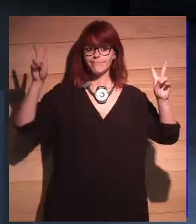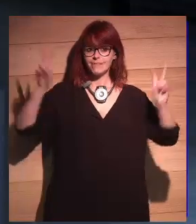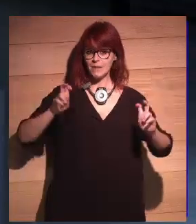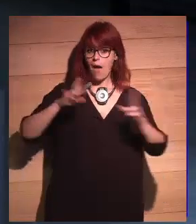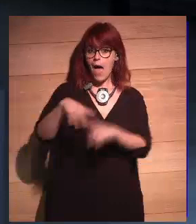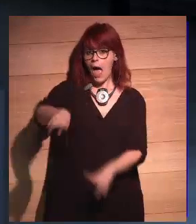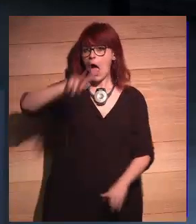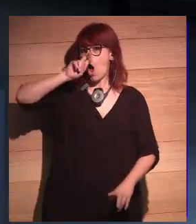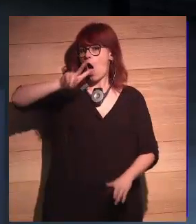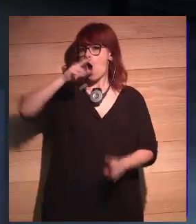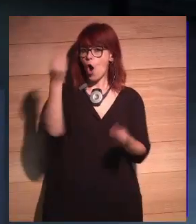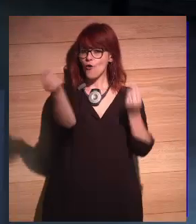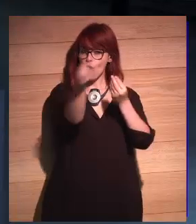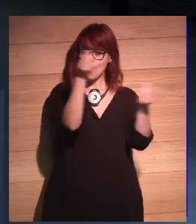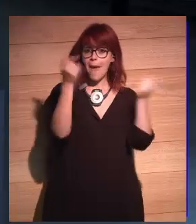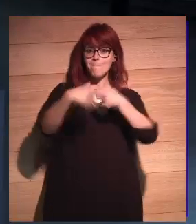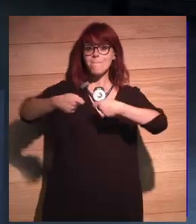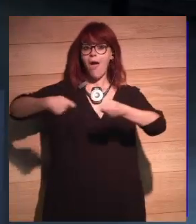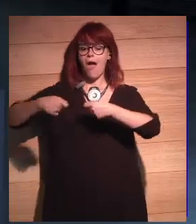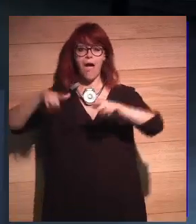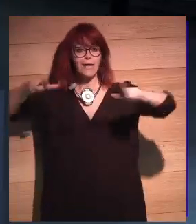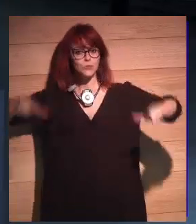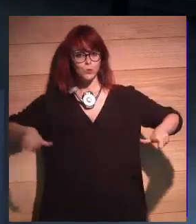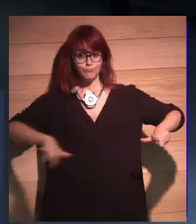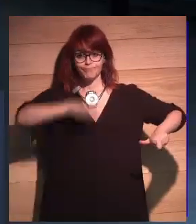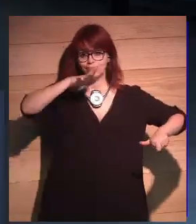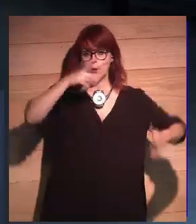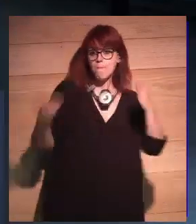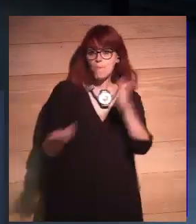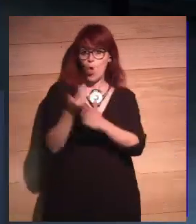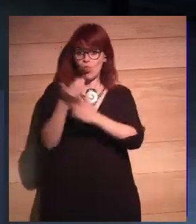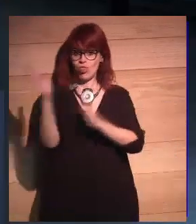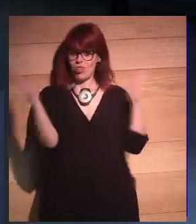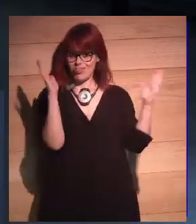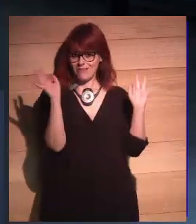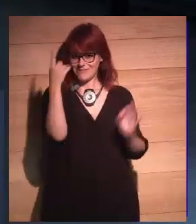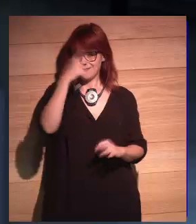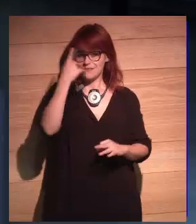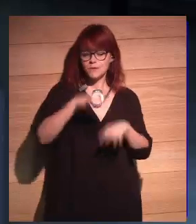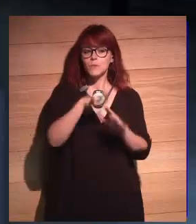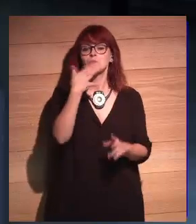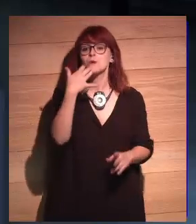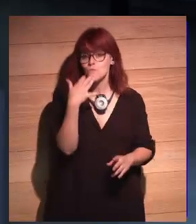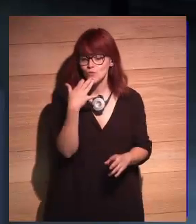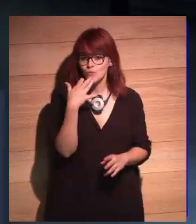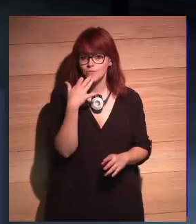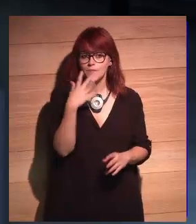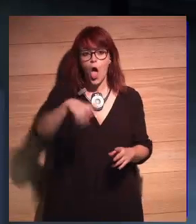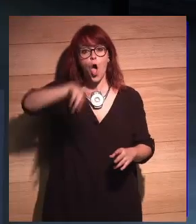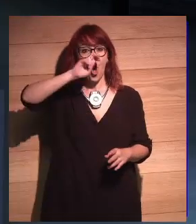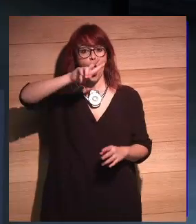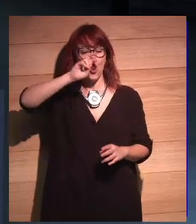los aromas en el mercado son algo que se está poniendo cada vez más de moda. Entonces, por ejemplo... tenemos un olor